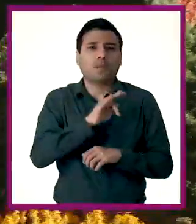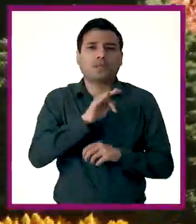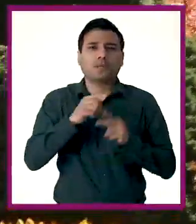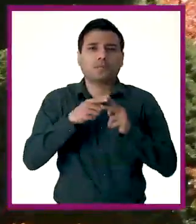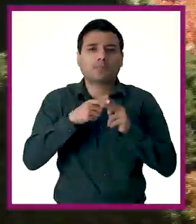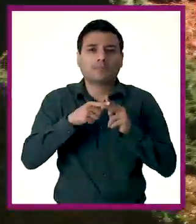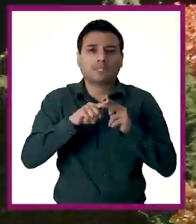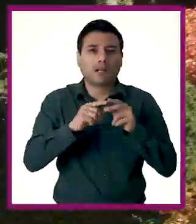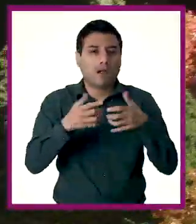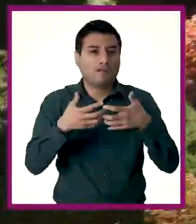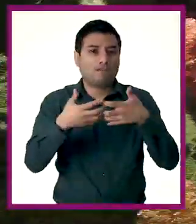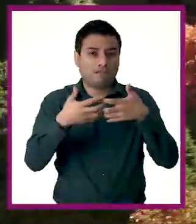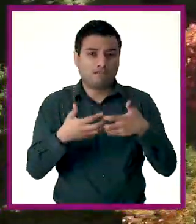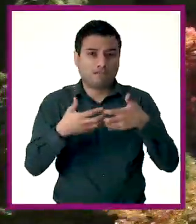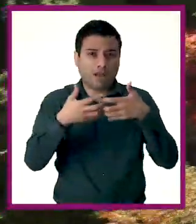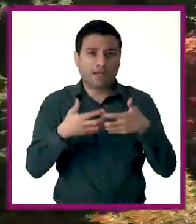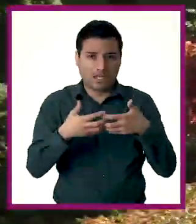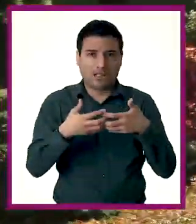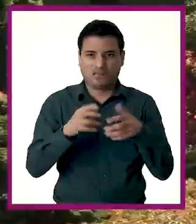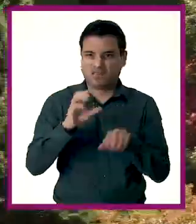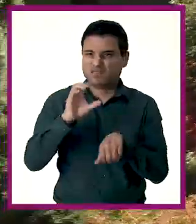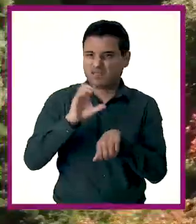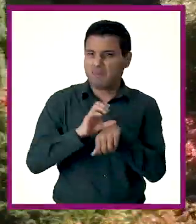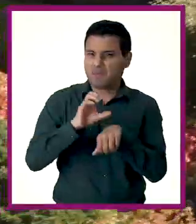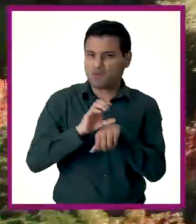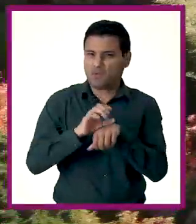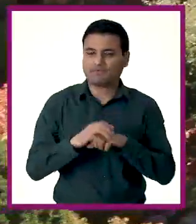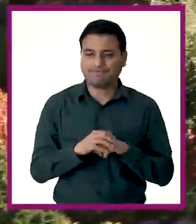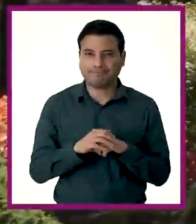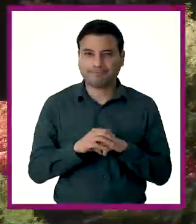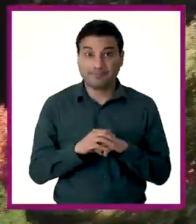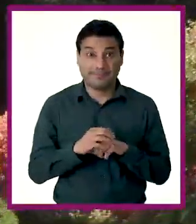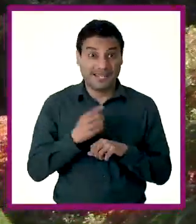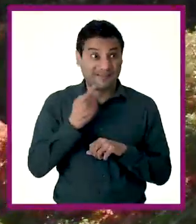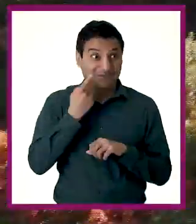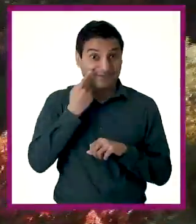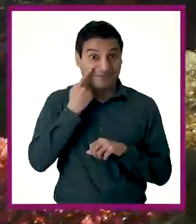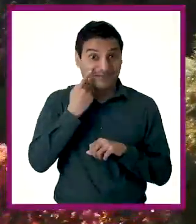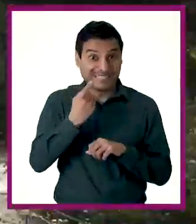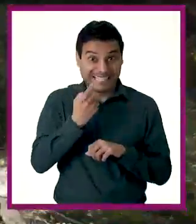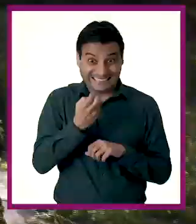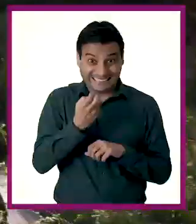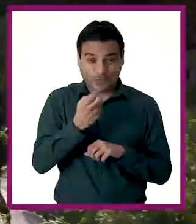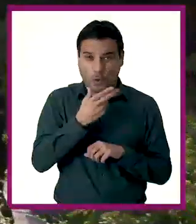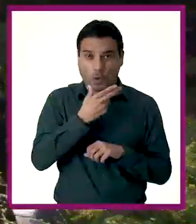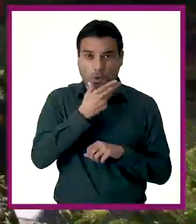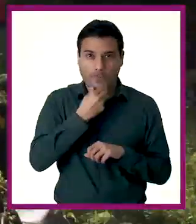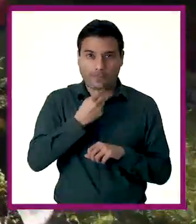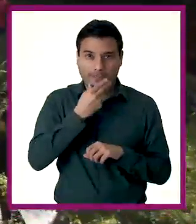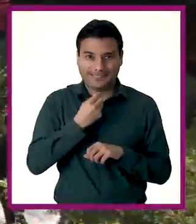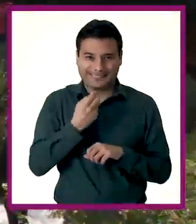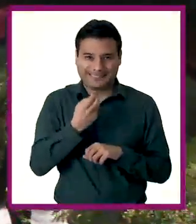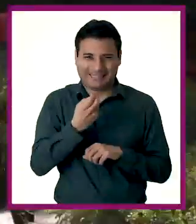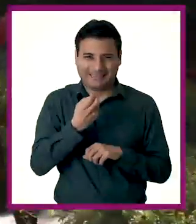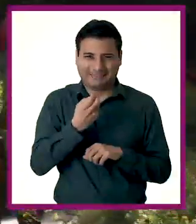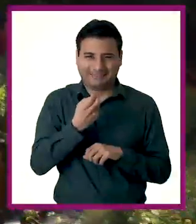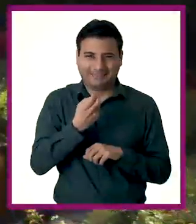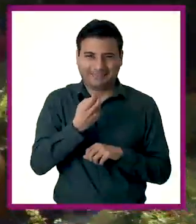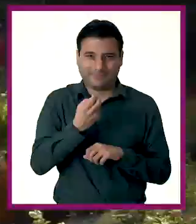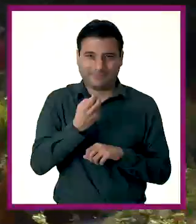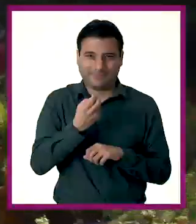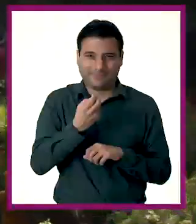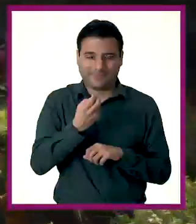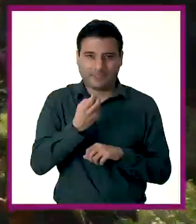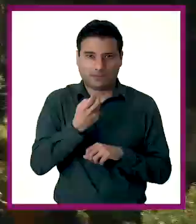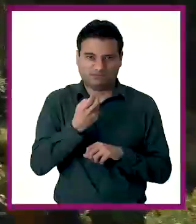la producción de una fábrica de cemento. De cemento, ajá. Sí. Entonces, lo que ves aquí es lo primero que él llega y ese